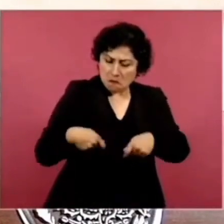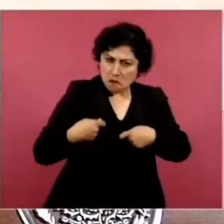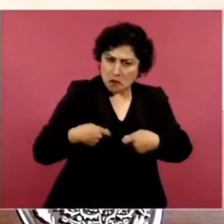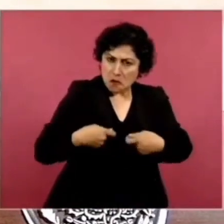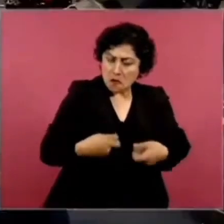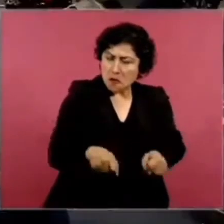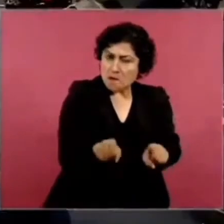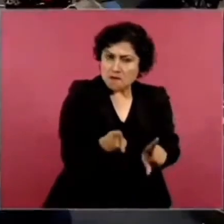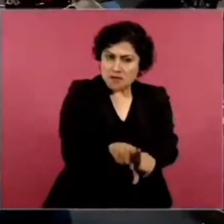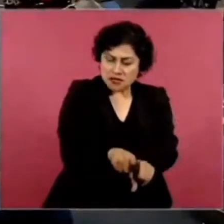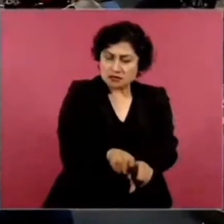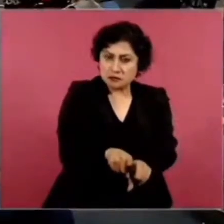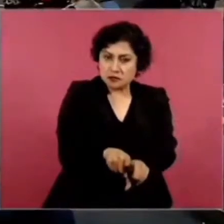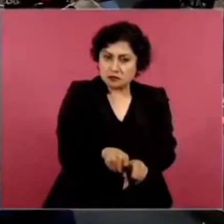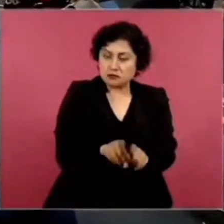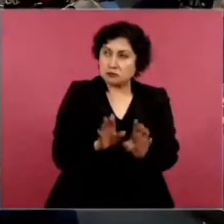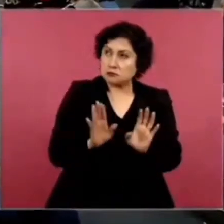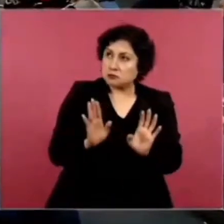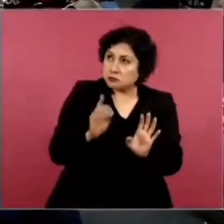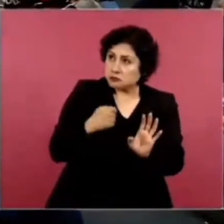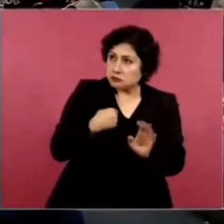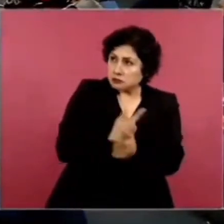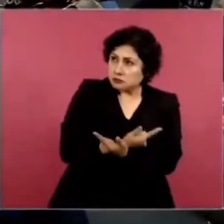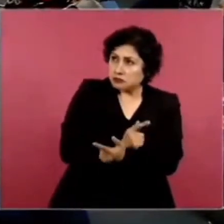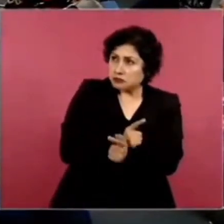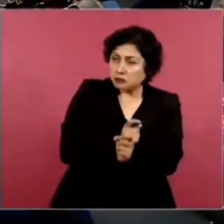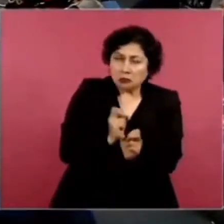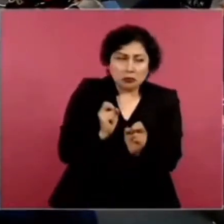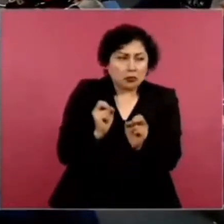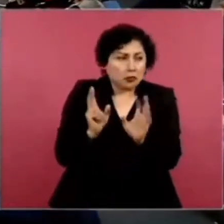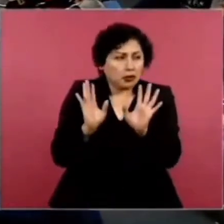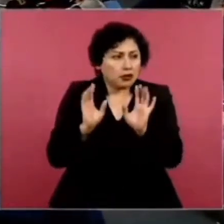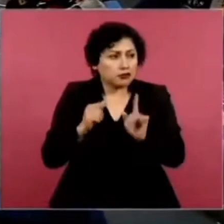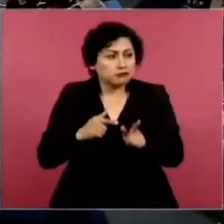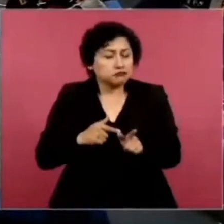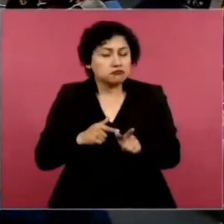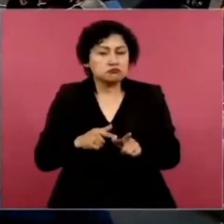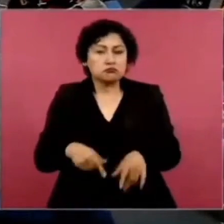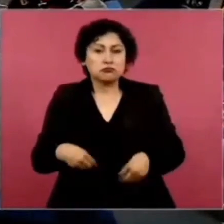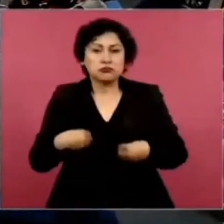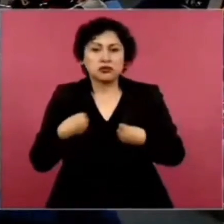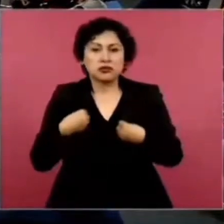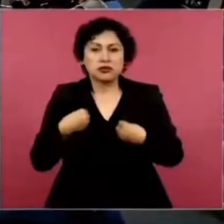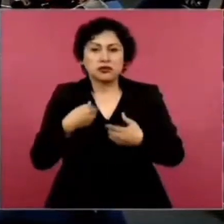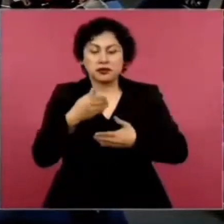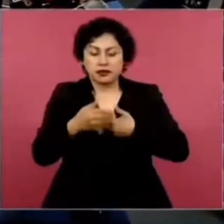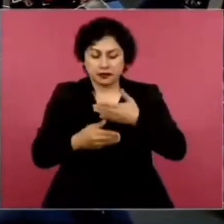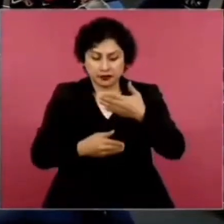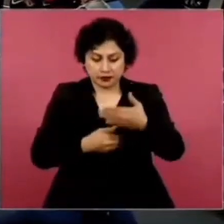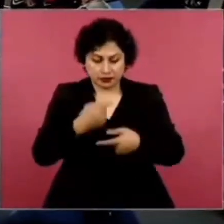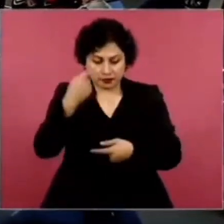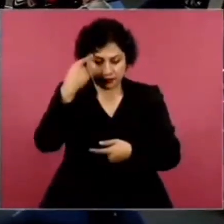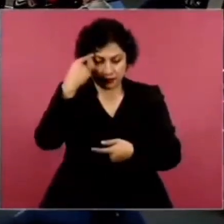Tuvo que pasar un tiempo para que empezaran a actuar como hombres libres.